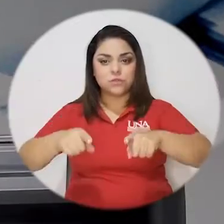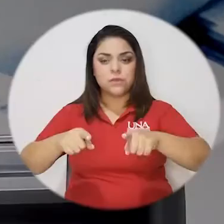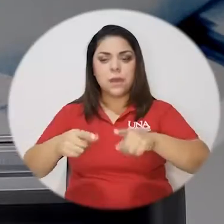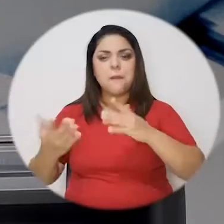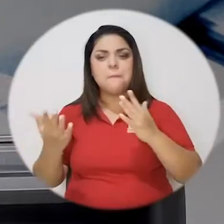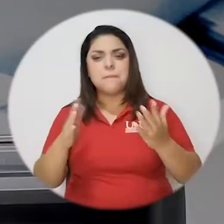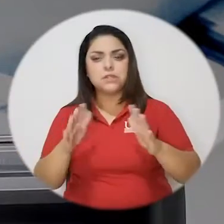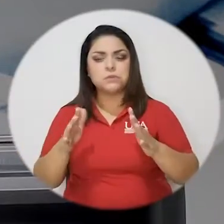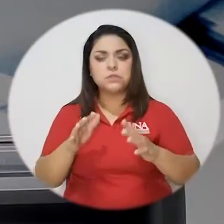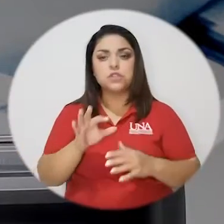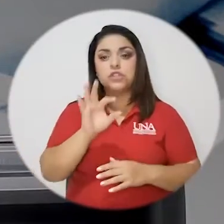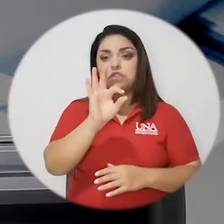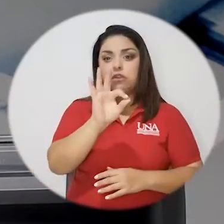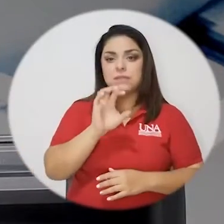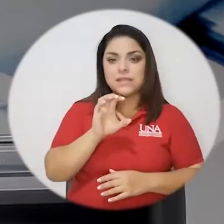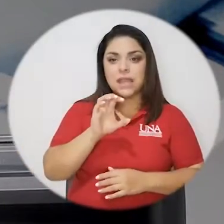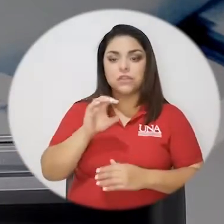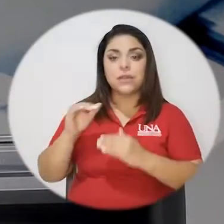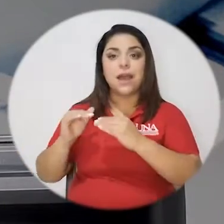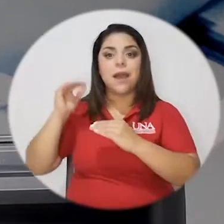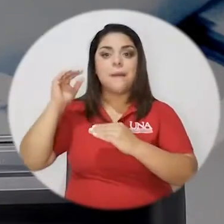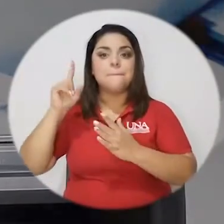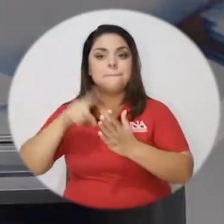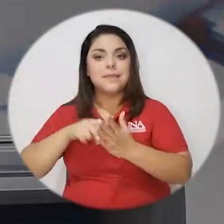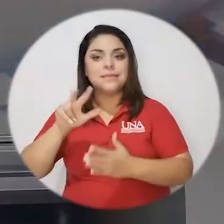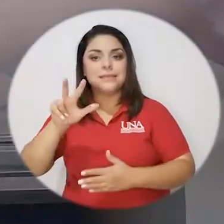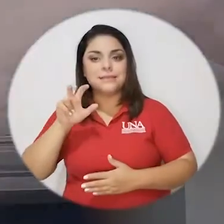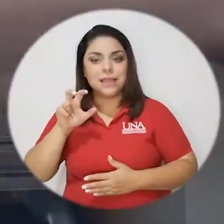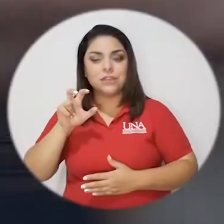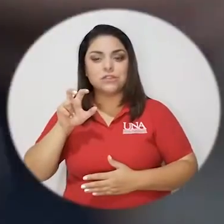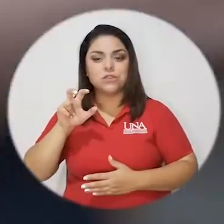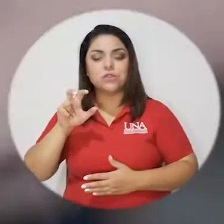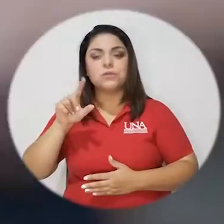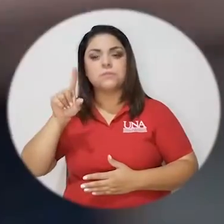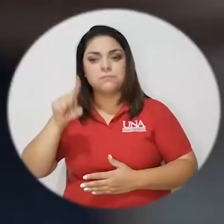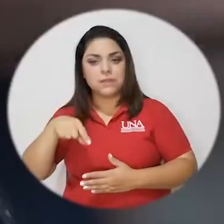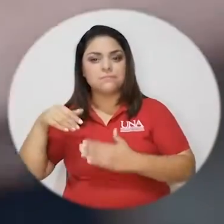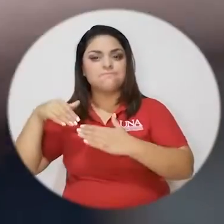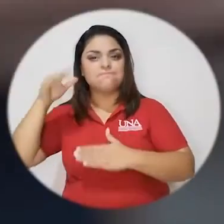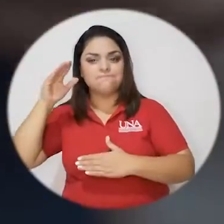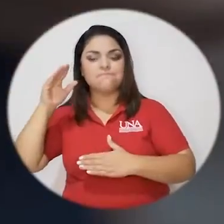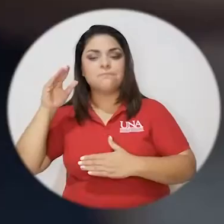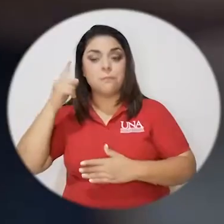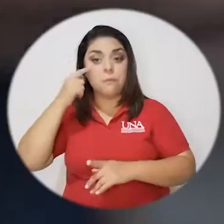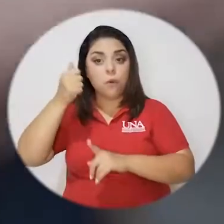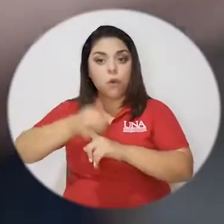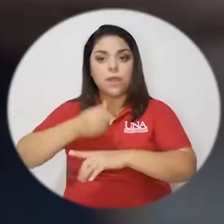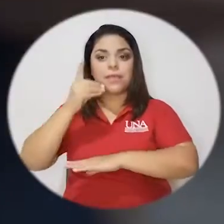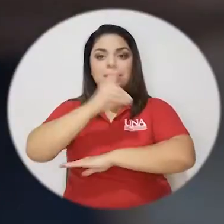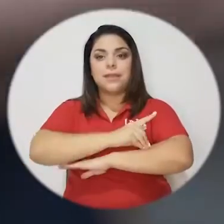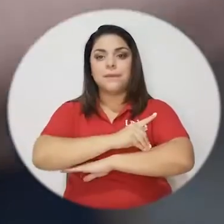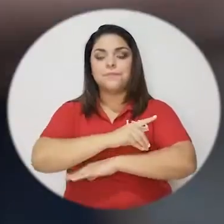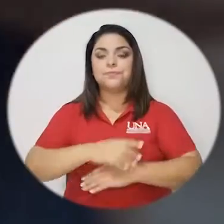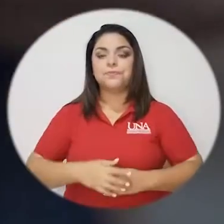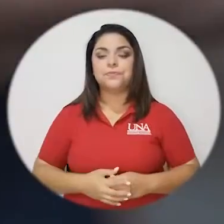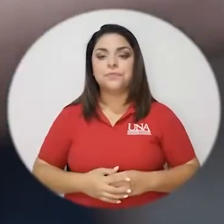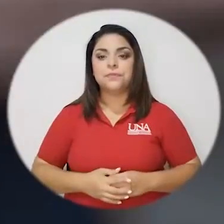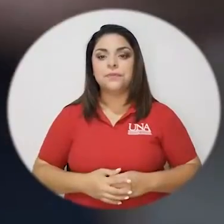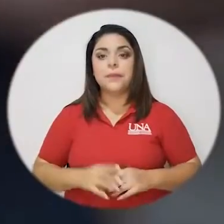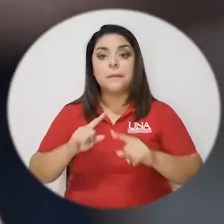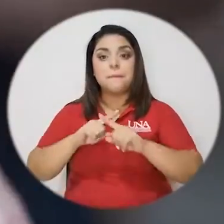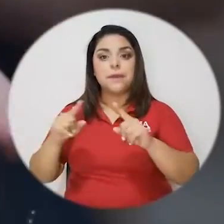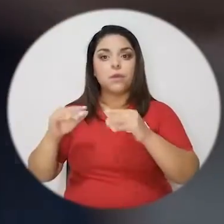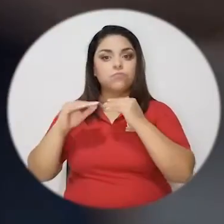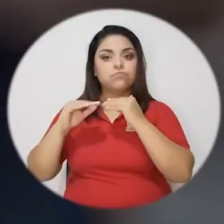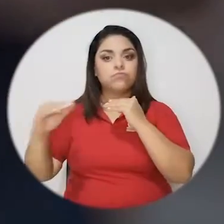menos 900 a casi 1.300, 1.275 promedio por día. pero curiosamente nos estacionamos